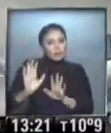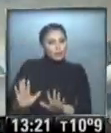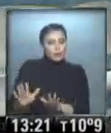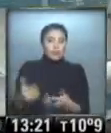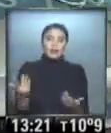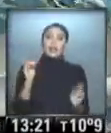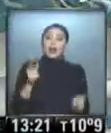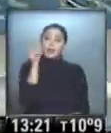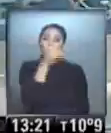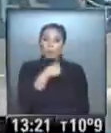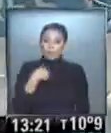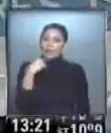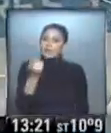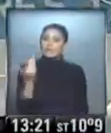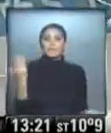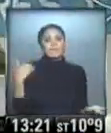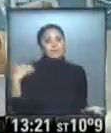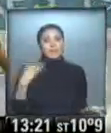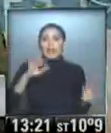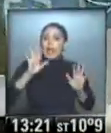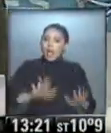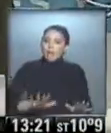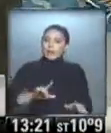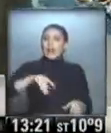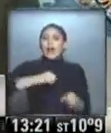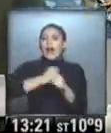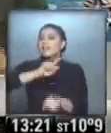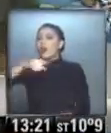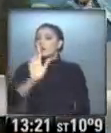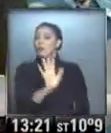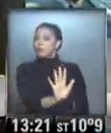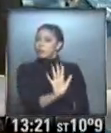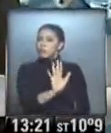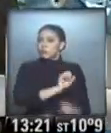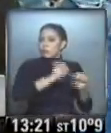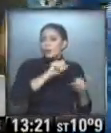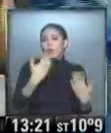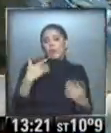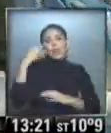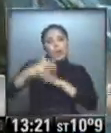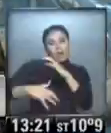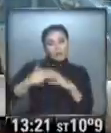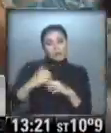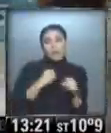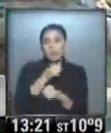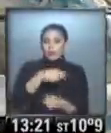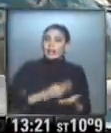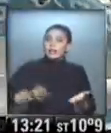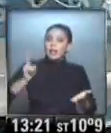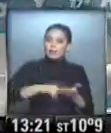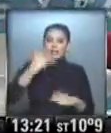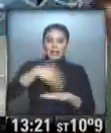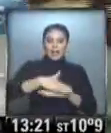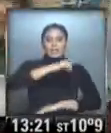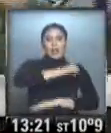Mientras tanto, lo que dicen los papás es, lamentablemente tenemos que esperar otra amenaza de bomba para que avance la investigación. En tanto, reiteramos, es el corte de